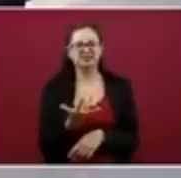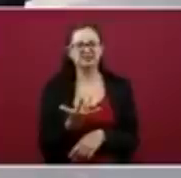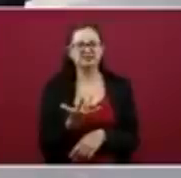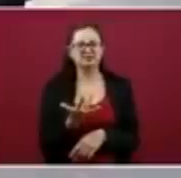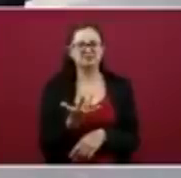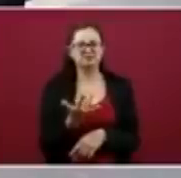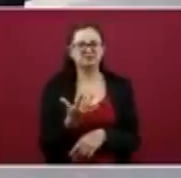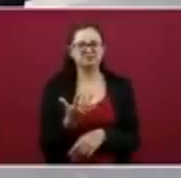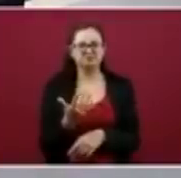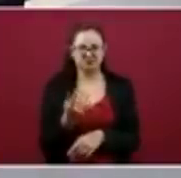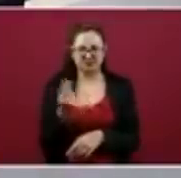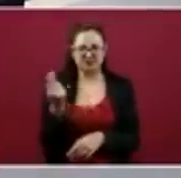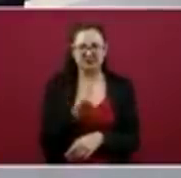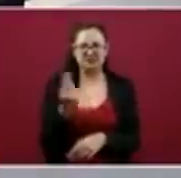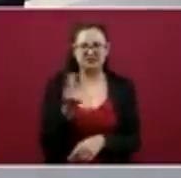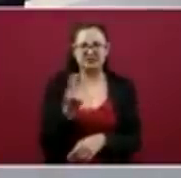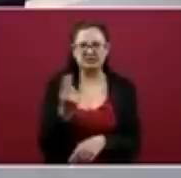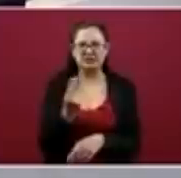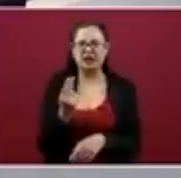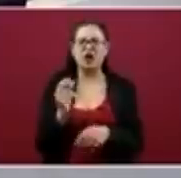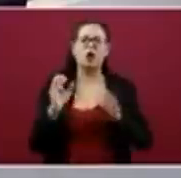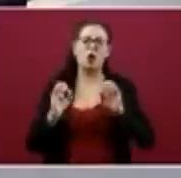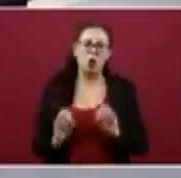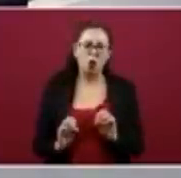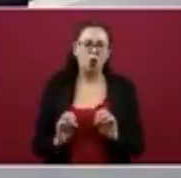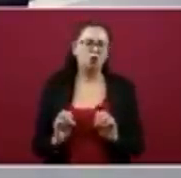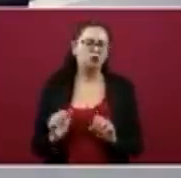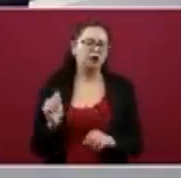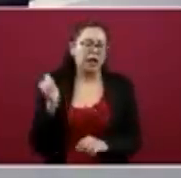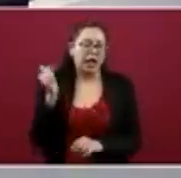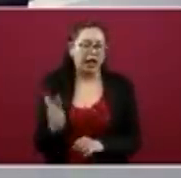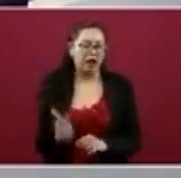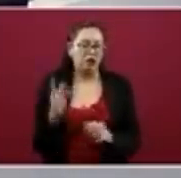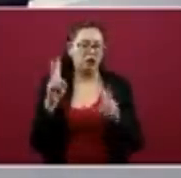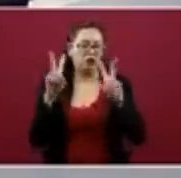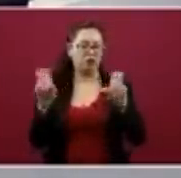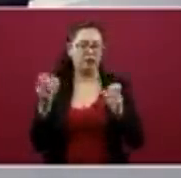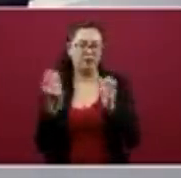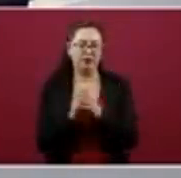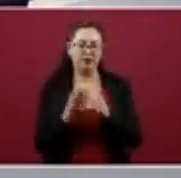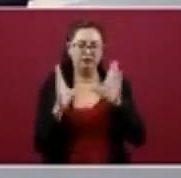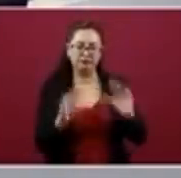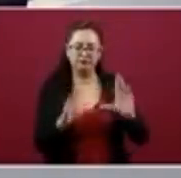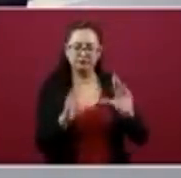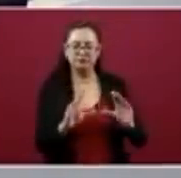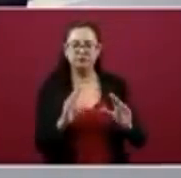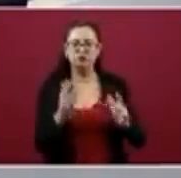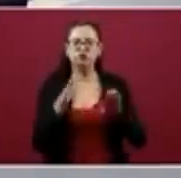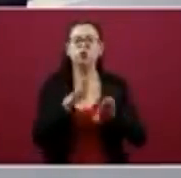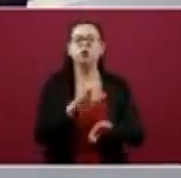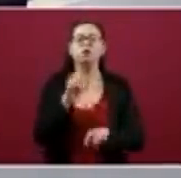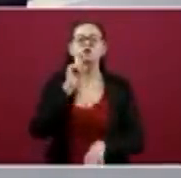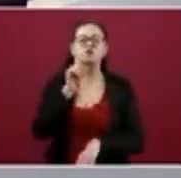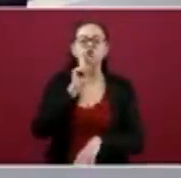experiencia o al menos recibir capacitación especial sobre este asunto del maltrato de las mujeres?